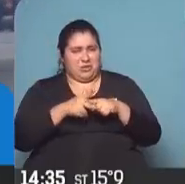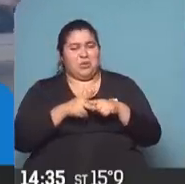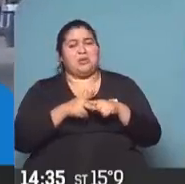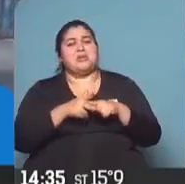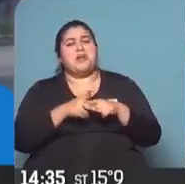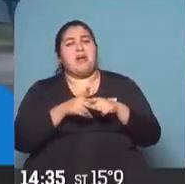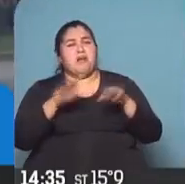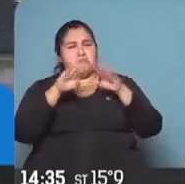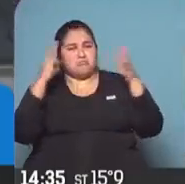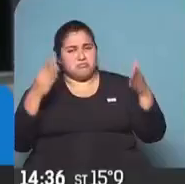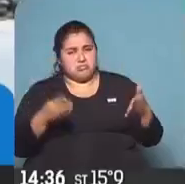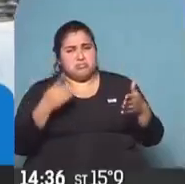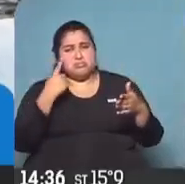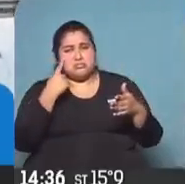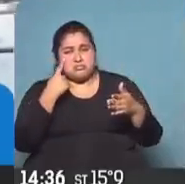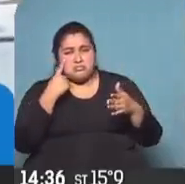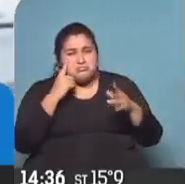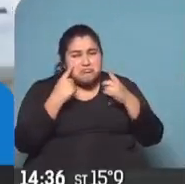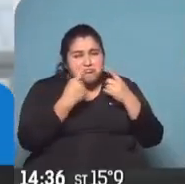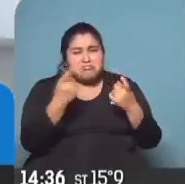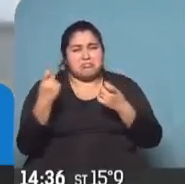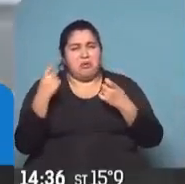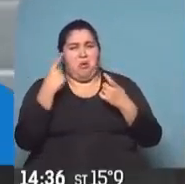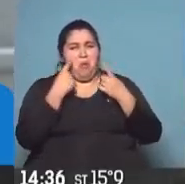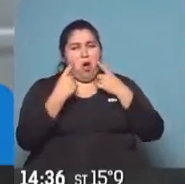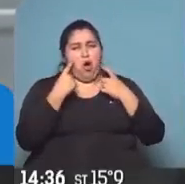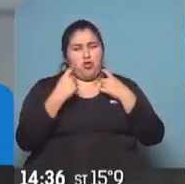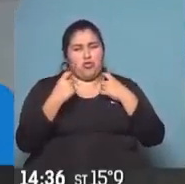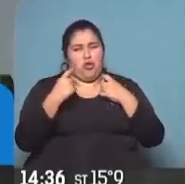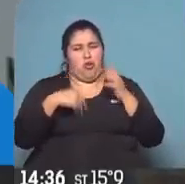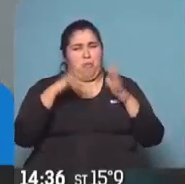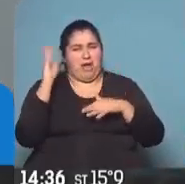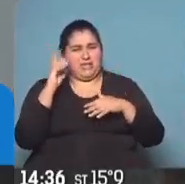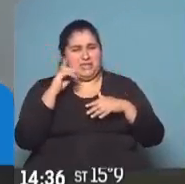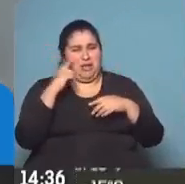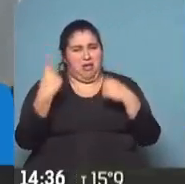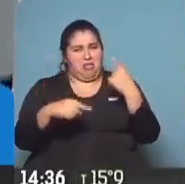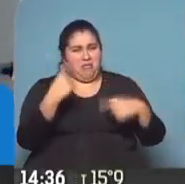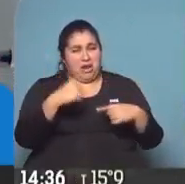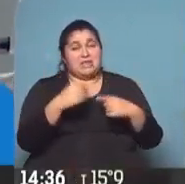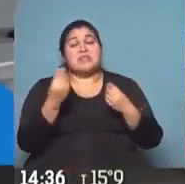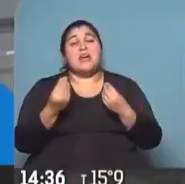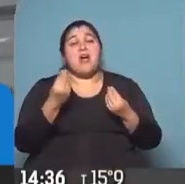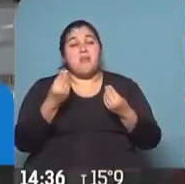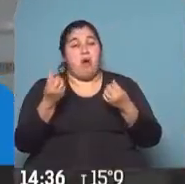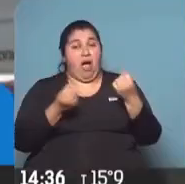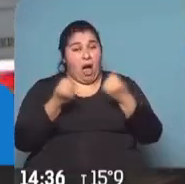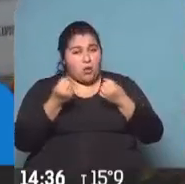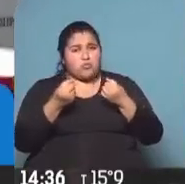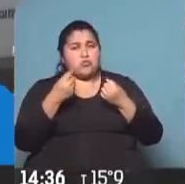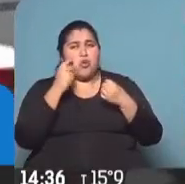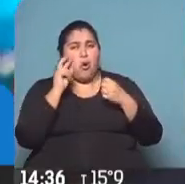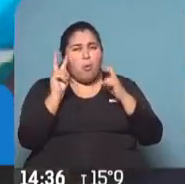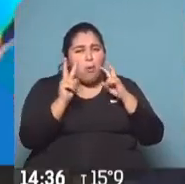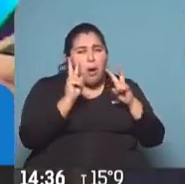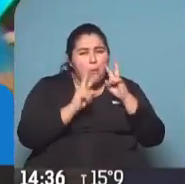equipamiento escáner diseñado para la inspección de contenedores y vehículos a través de imágenes